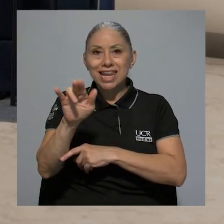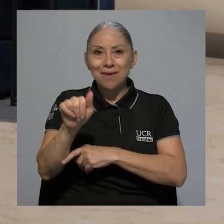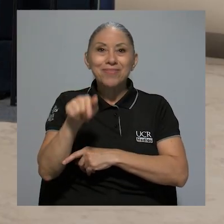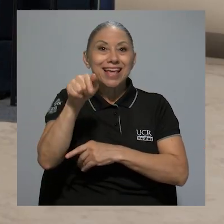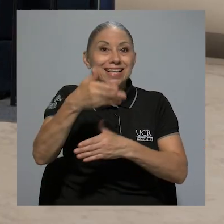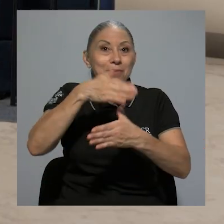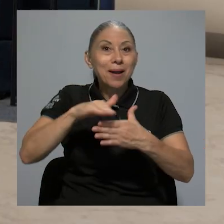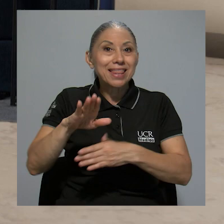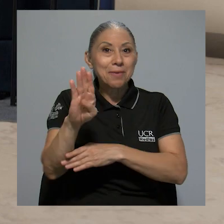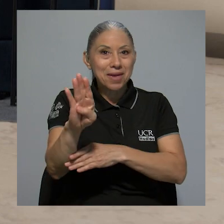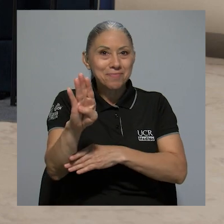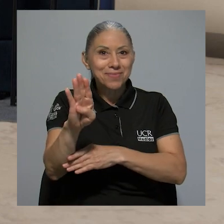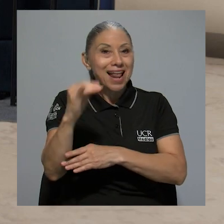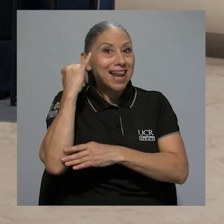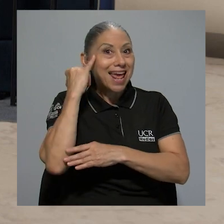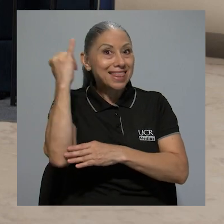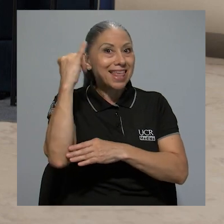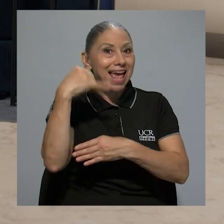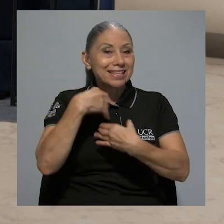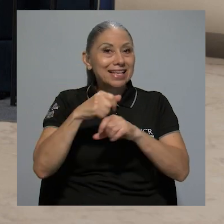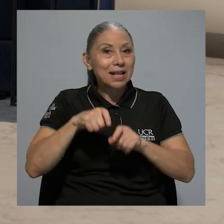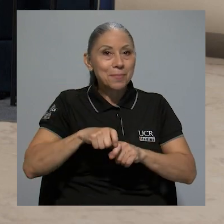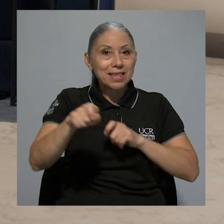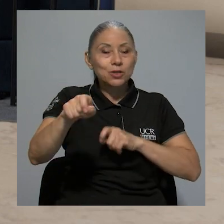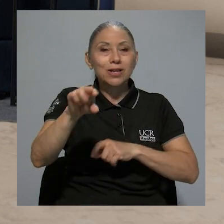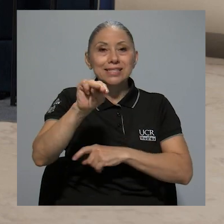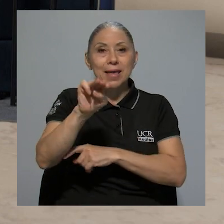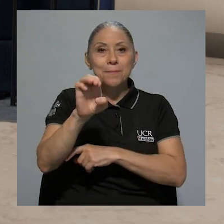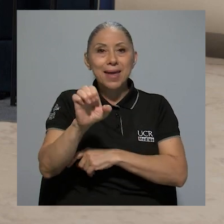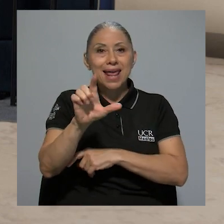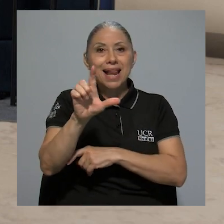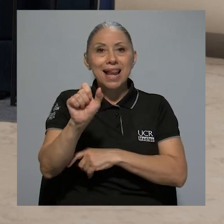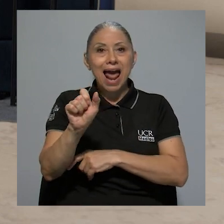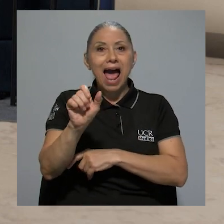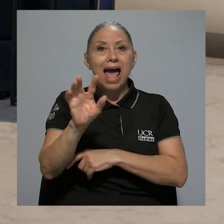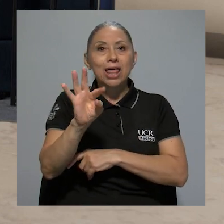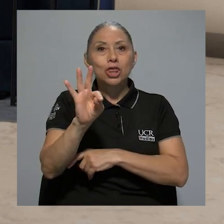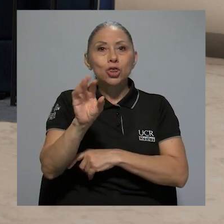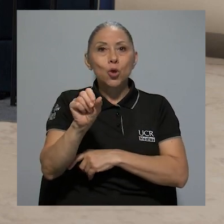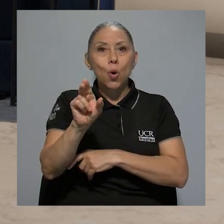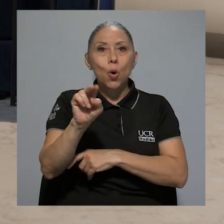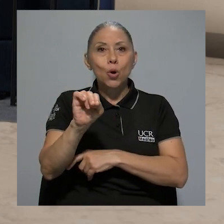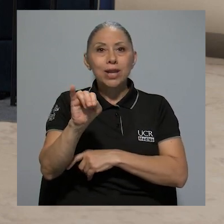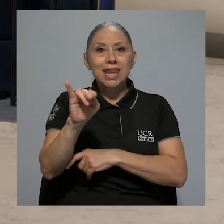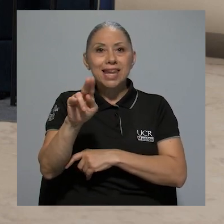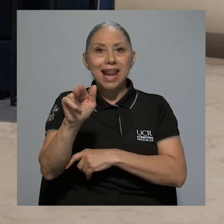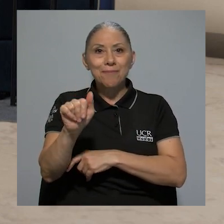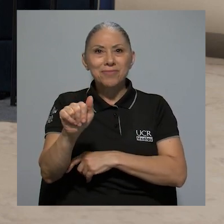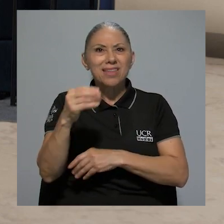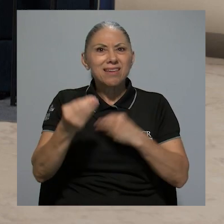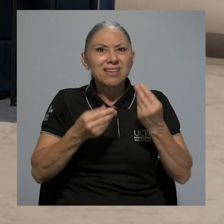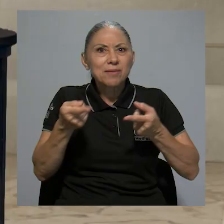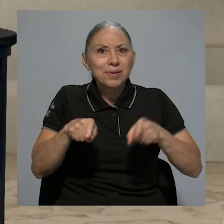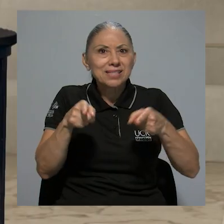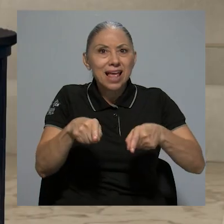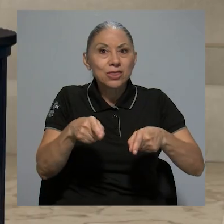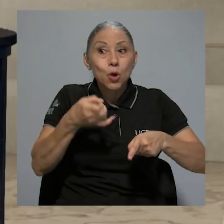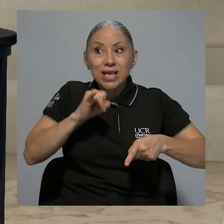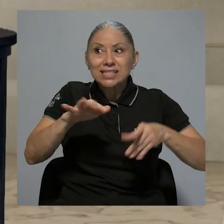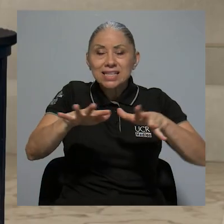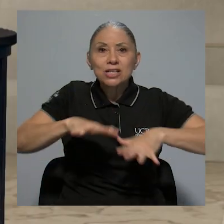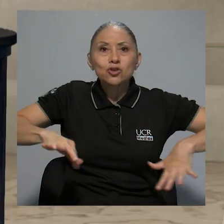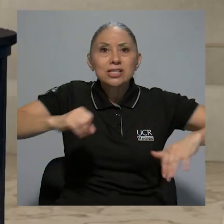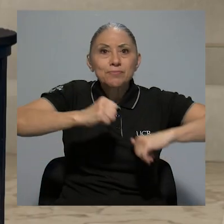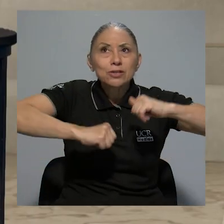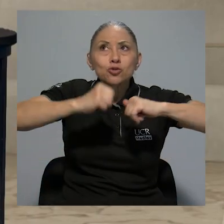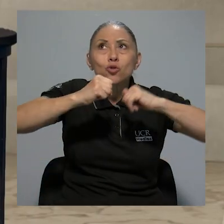empezar a hacer mediciones de melatonina aquí para ver, o sea, qué es lo que está pasando y si son estos espacios construidos que estamos, por